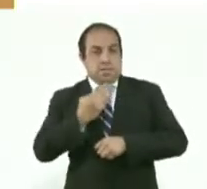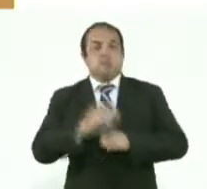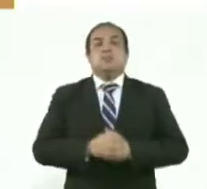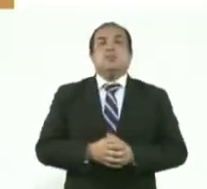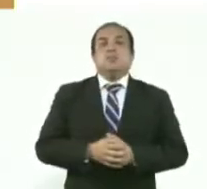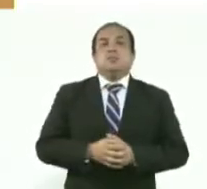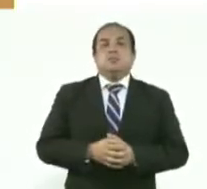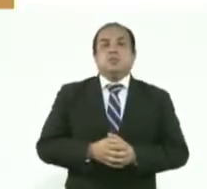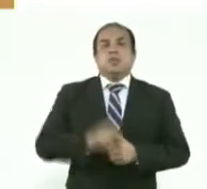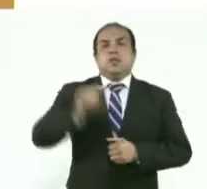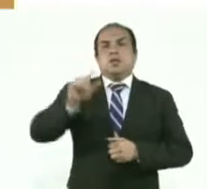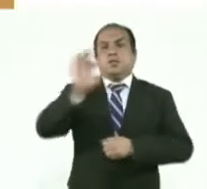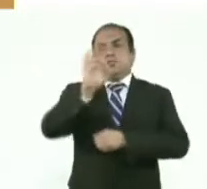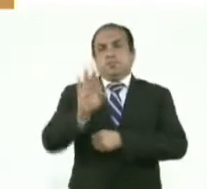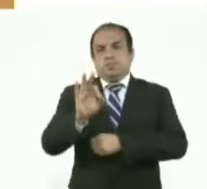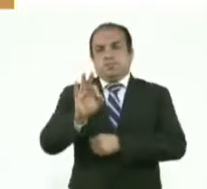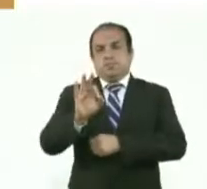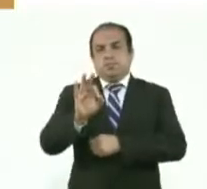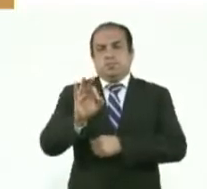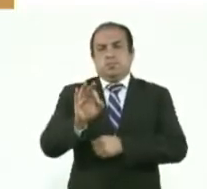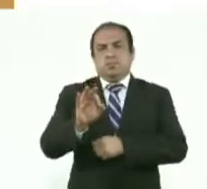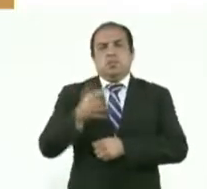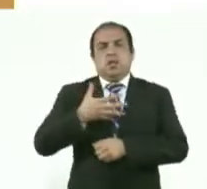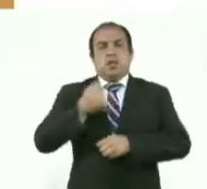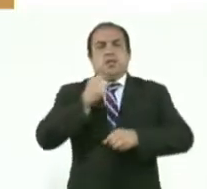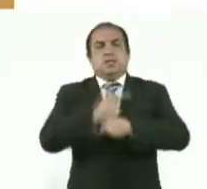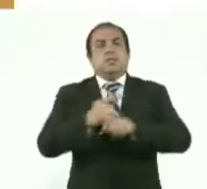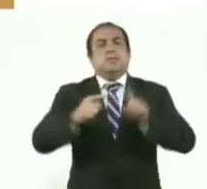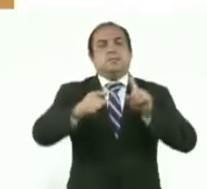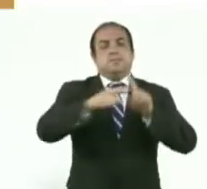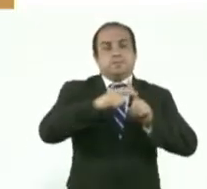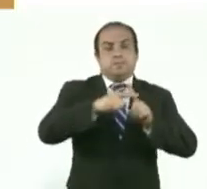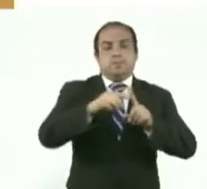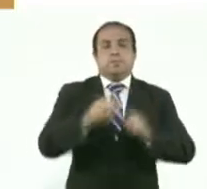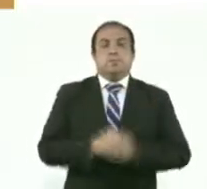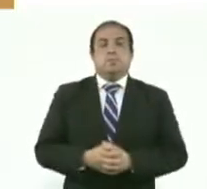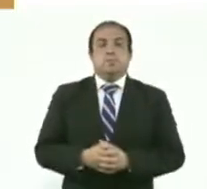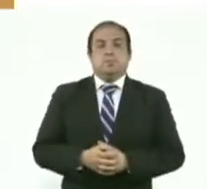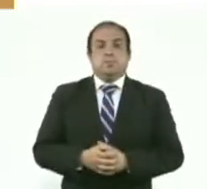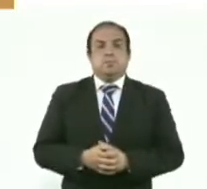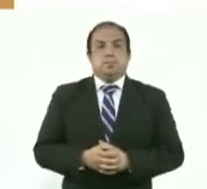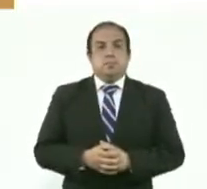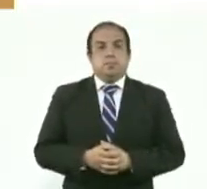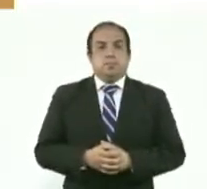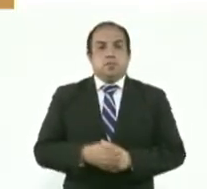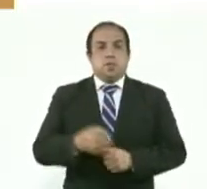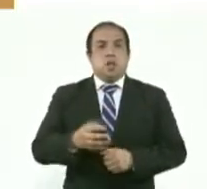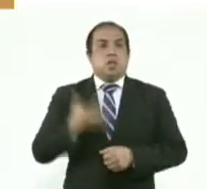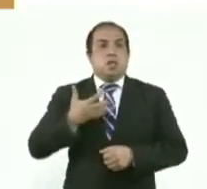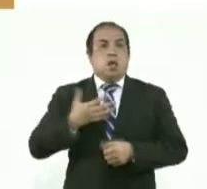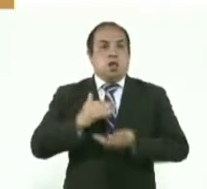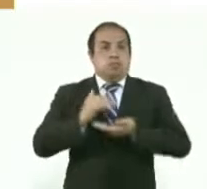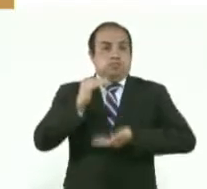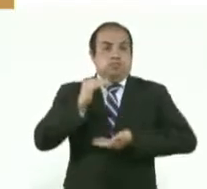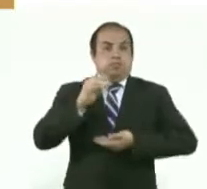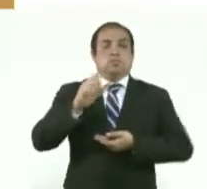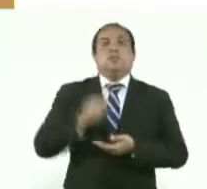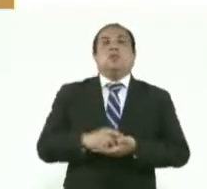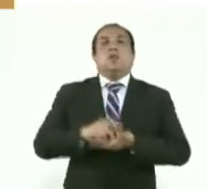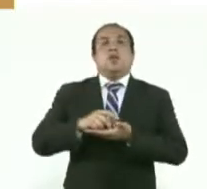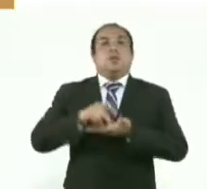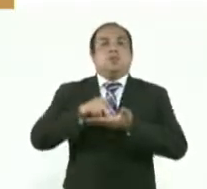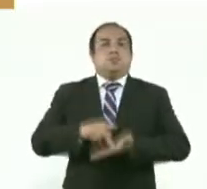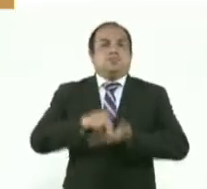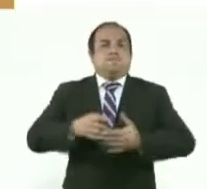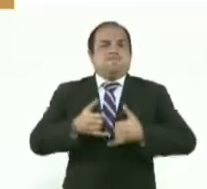es decir, el 70%, han sido detecciones positivas. Predomina el sobrepeso, 28%, la